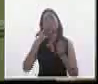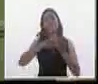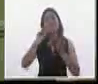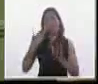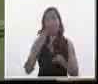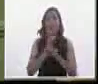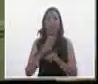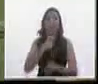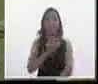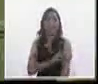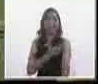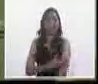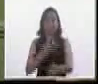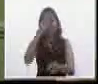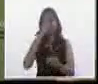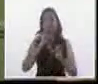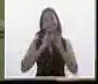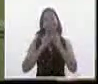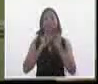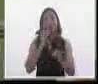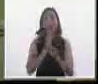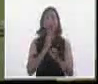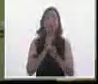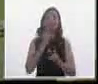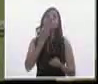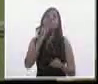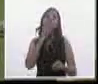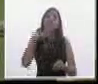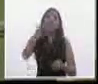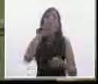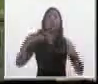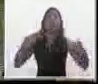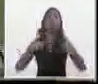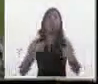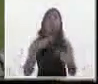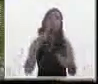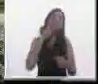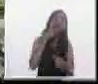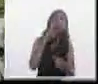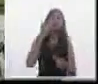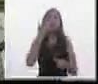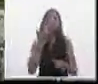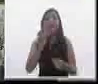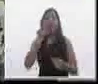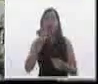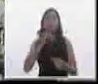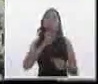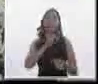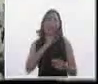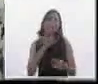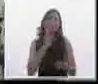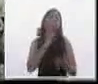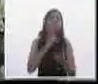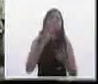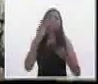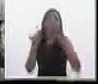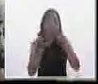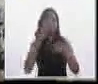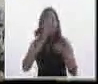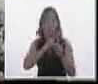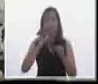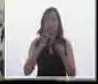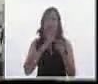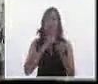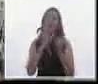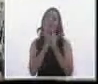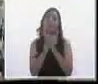gracias por acompañarnos Gracias por estar con nosotros y a todas las personas que nos vene nos escucha participa con nosotros con cualquier comentario y llévese a casita uno de los libros